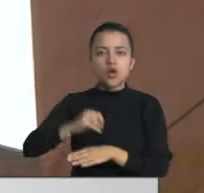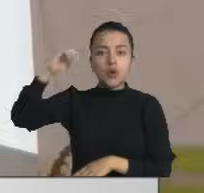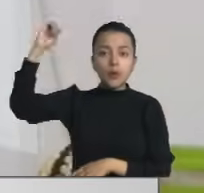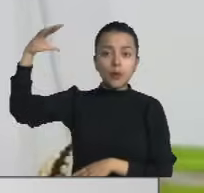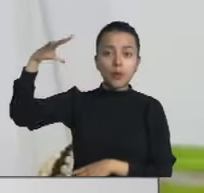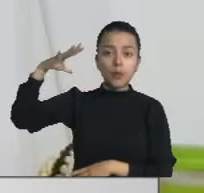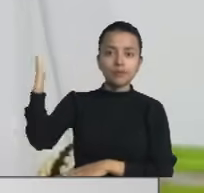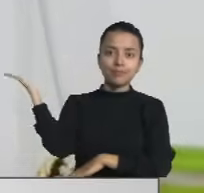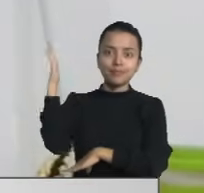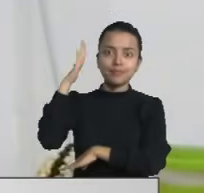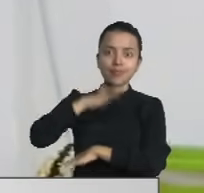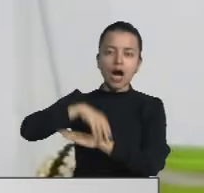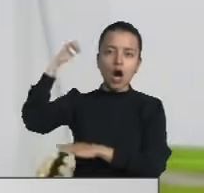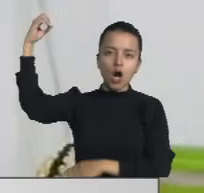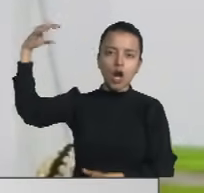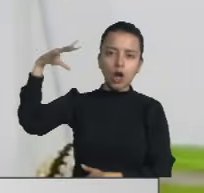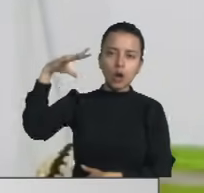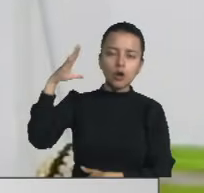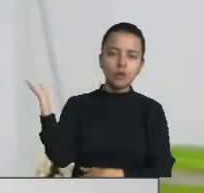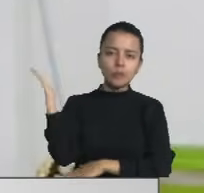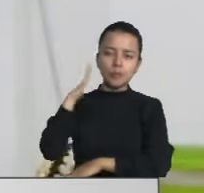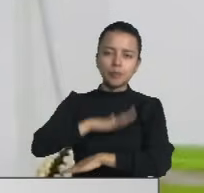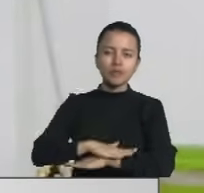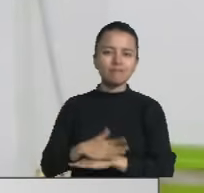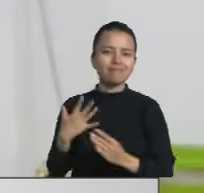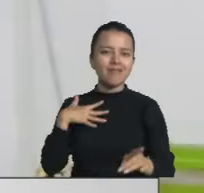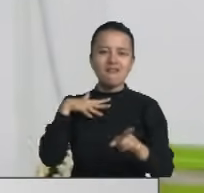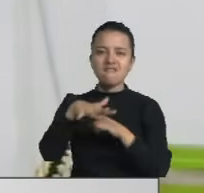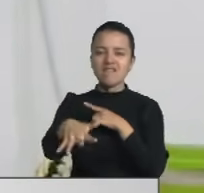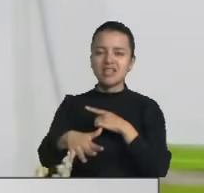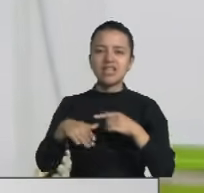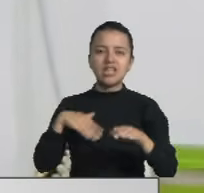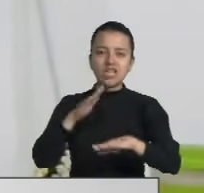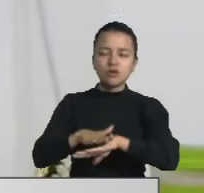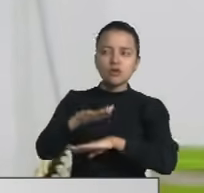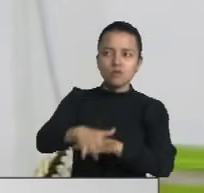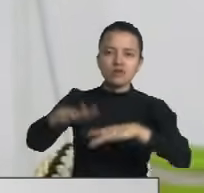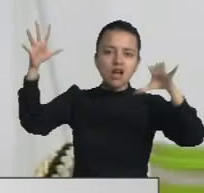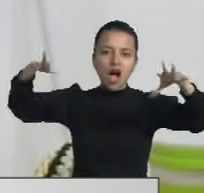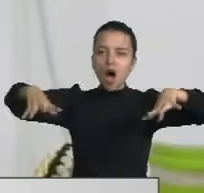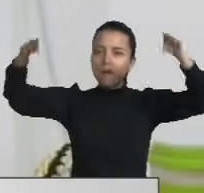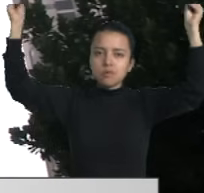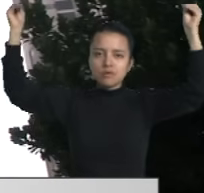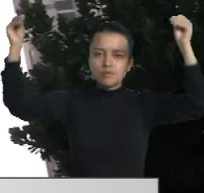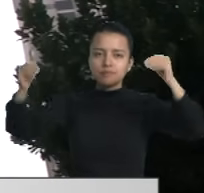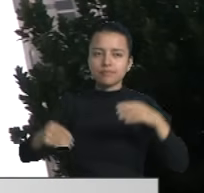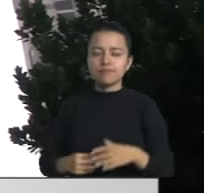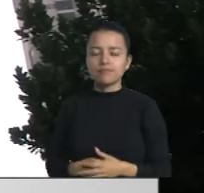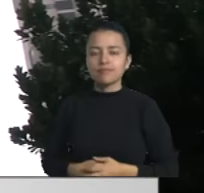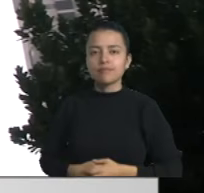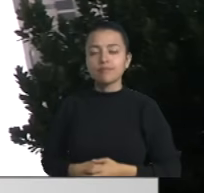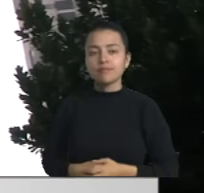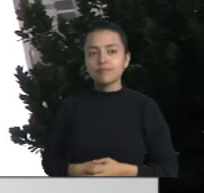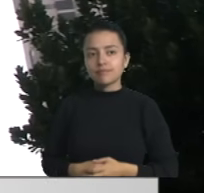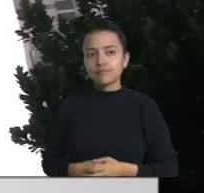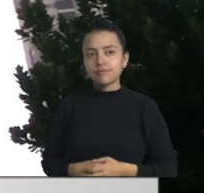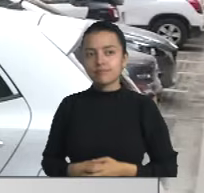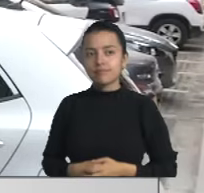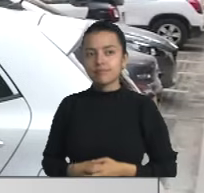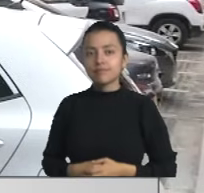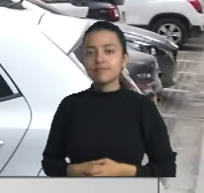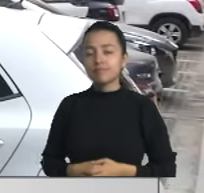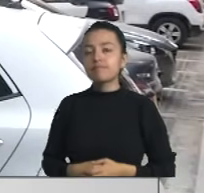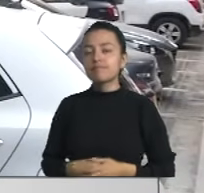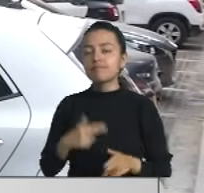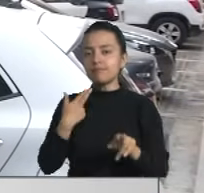Recordemos, la energía es crucial para el crecimiento y la competitividad del país. Además del inminente apagón en